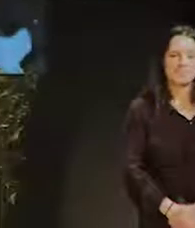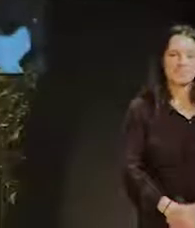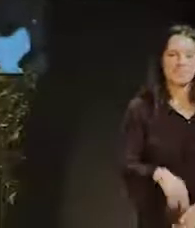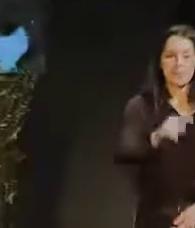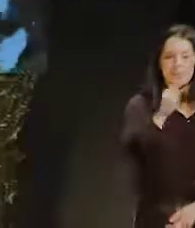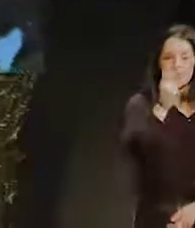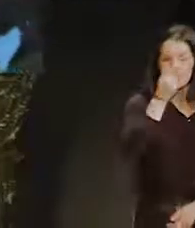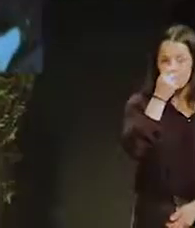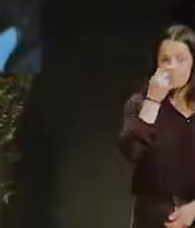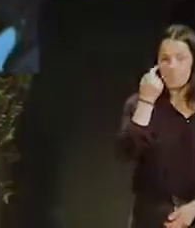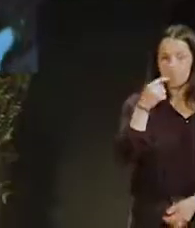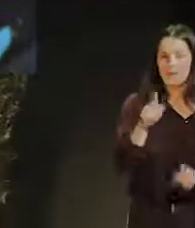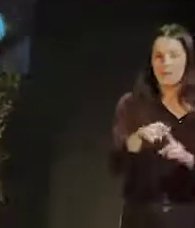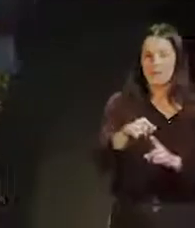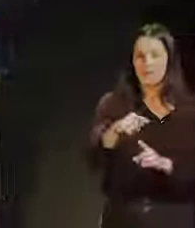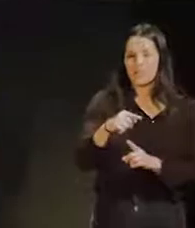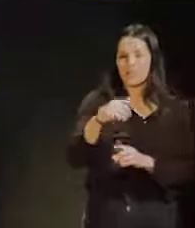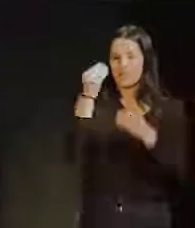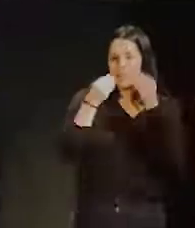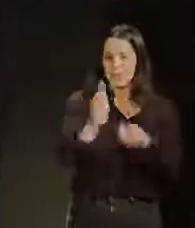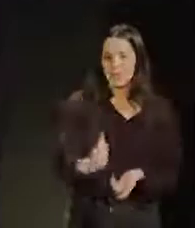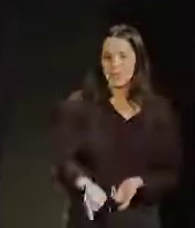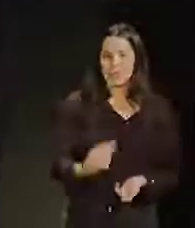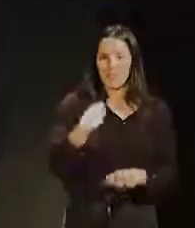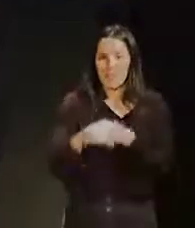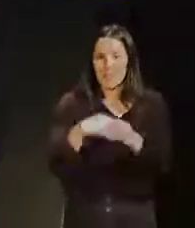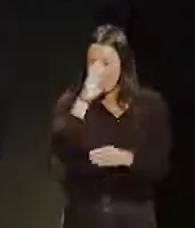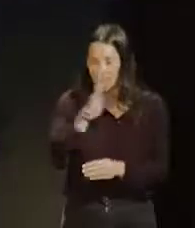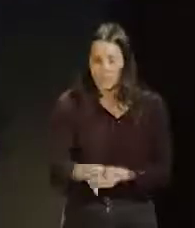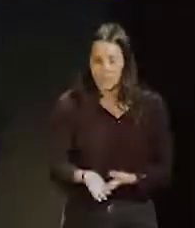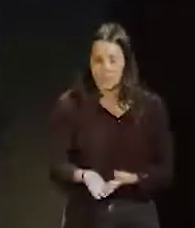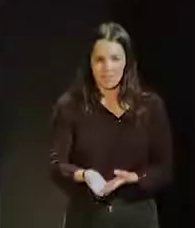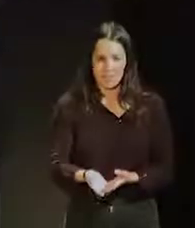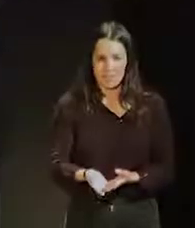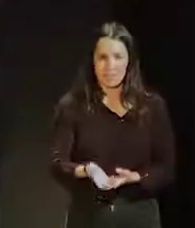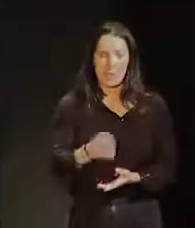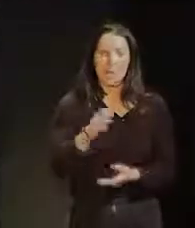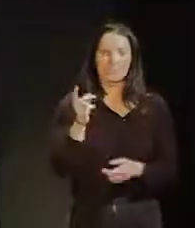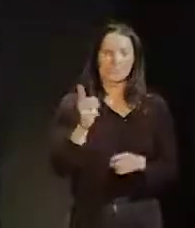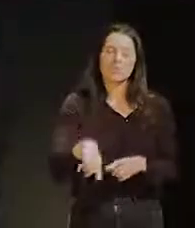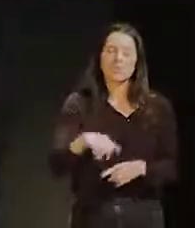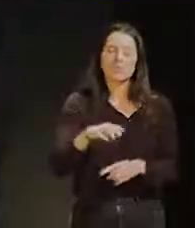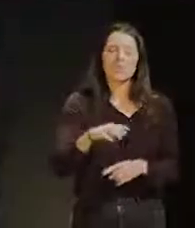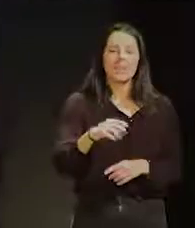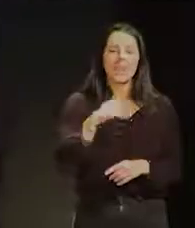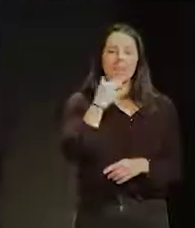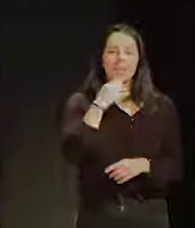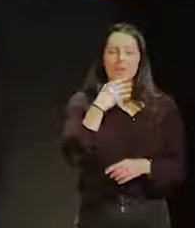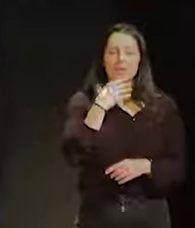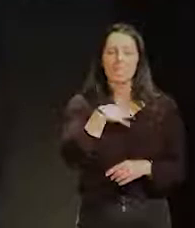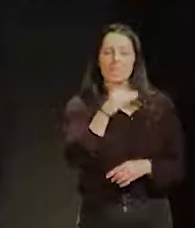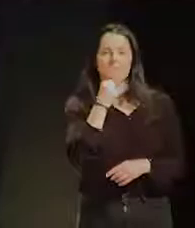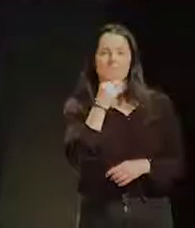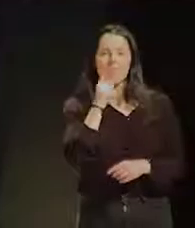un poco inconscientes. Y puede ser que voy a mirar una cosa que no es guay estéticamente o que tiene muchísimos